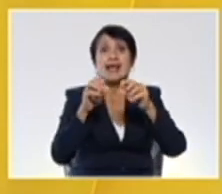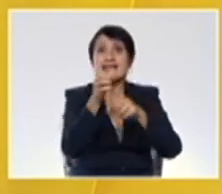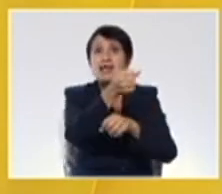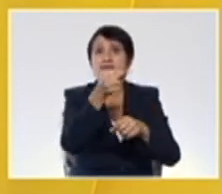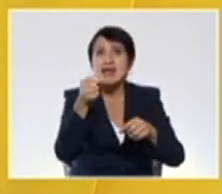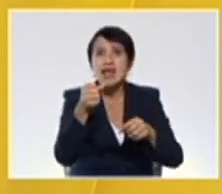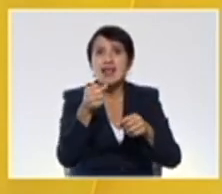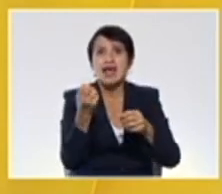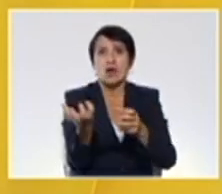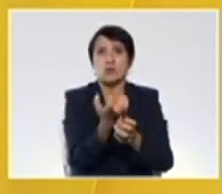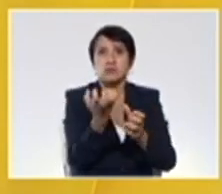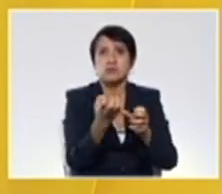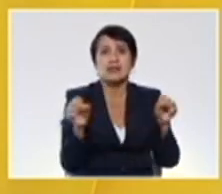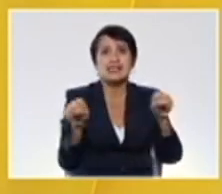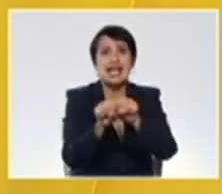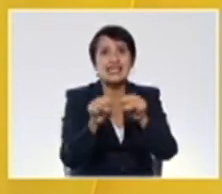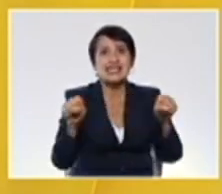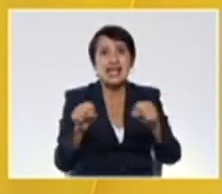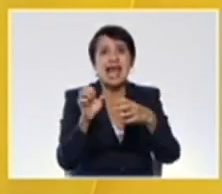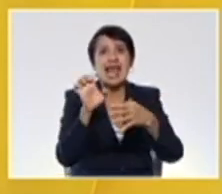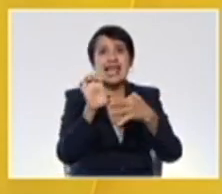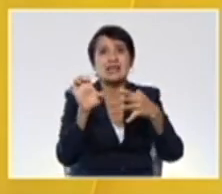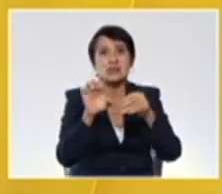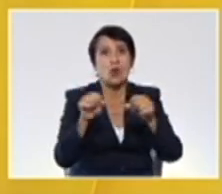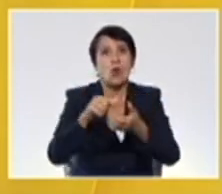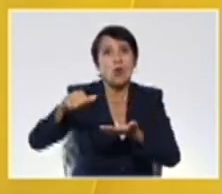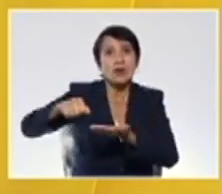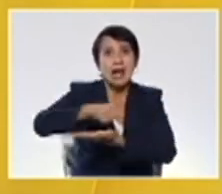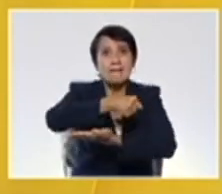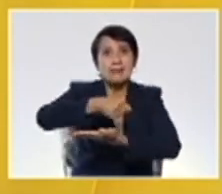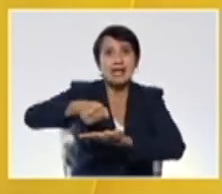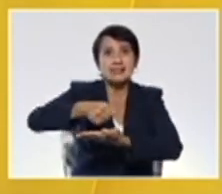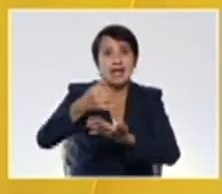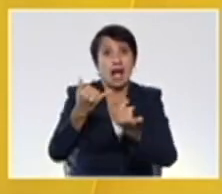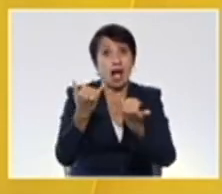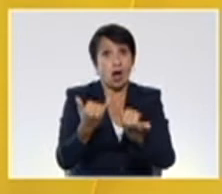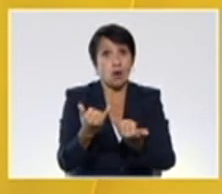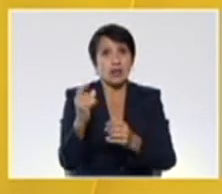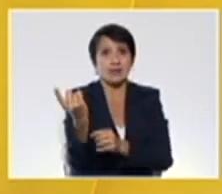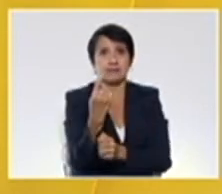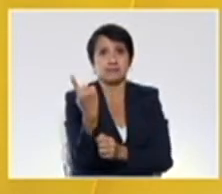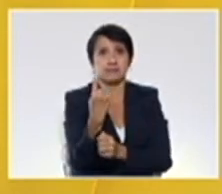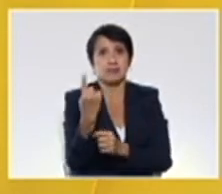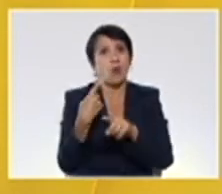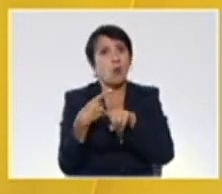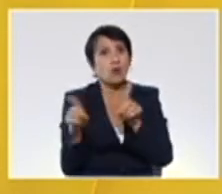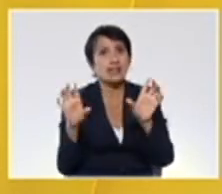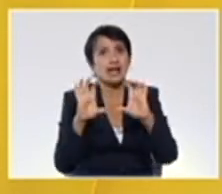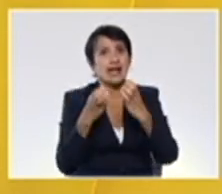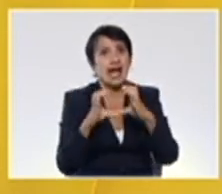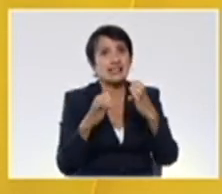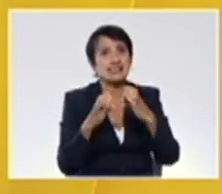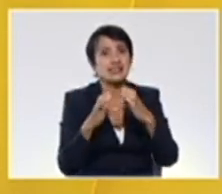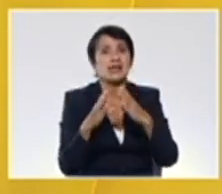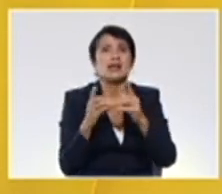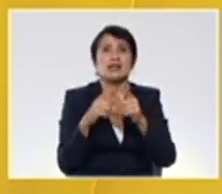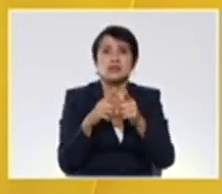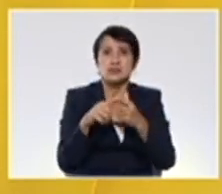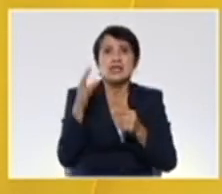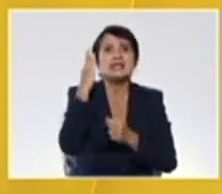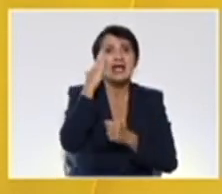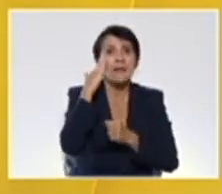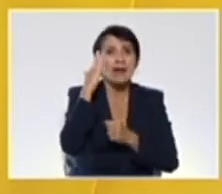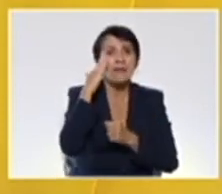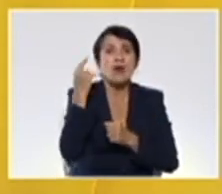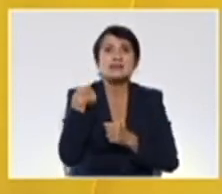electrodomésticos. Ya fue la semana pasada con una plancha, esta vez con una licuadora, y qué más vendrán en las próximas clases. Lo que sí sabemos es que